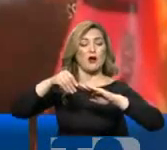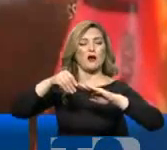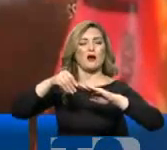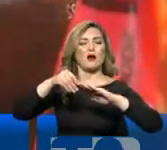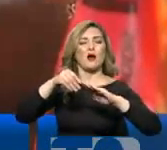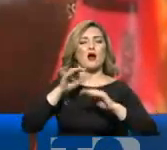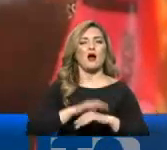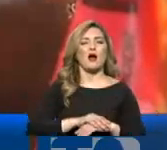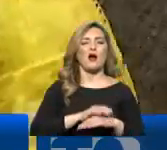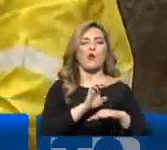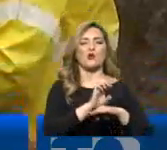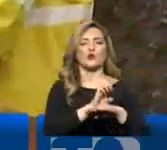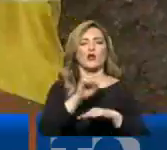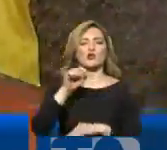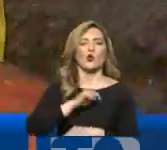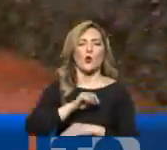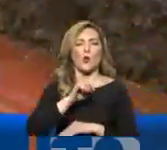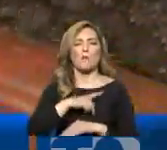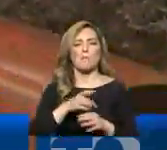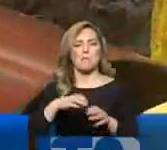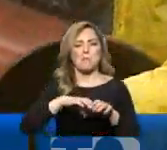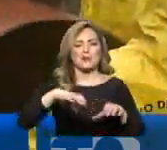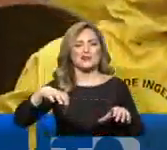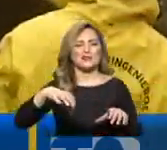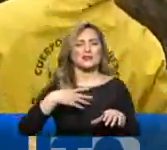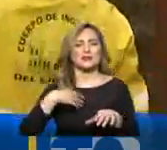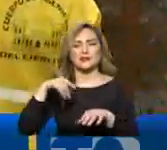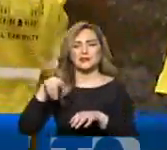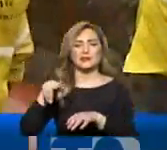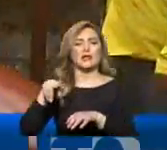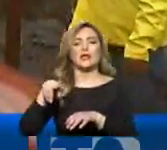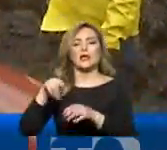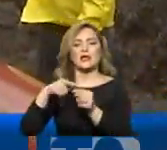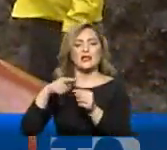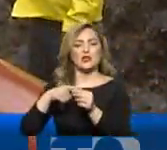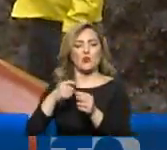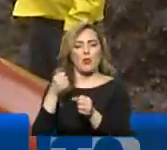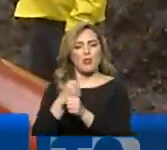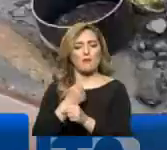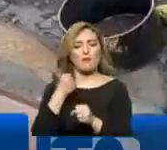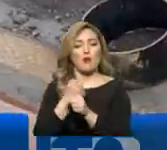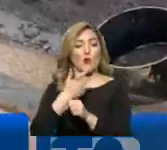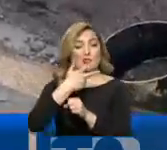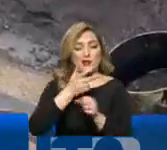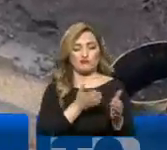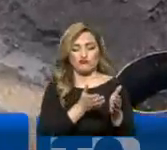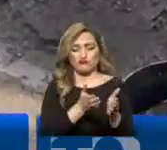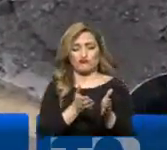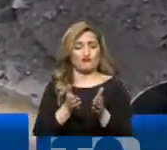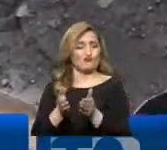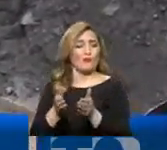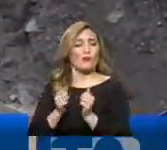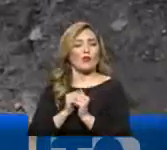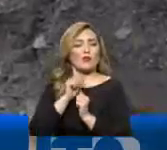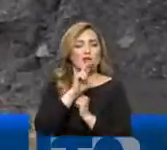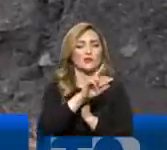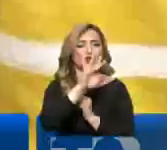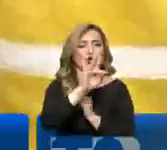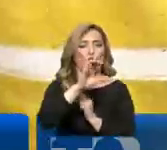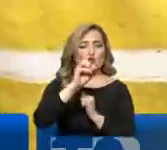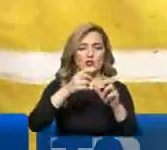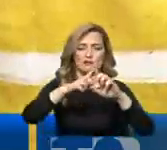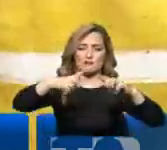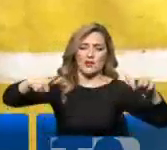oleoducto de crudos pesados y del poliducto Chuchufindiquito, desplegó trabajos a contrarreloj, con variantes de tubería de